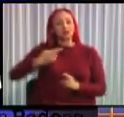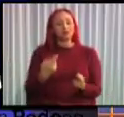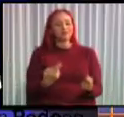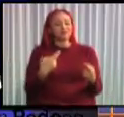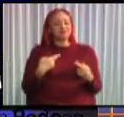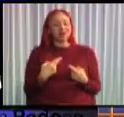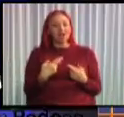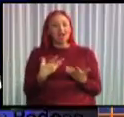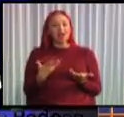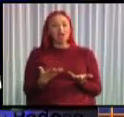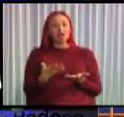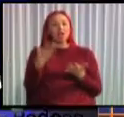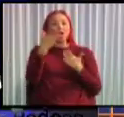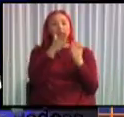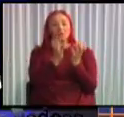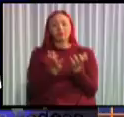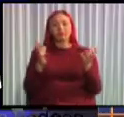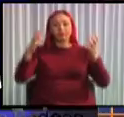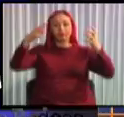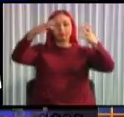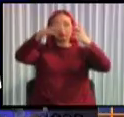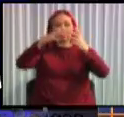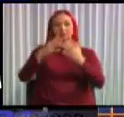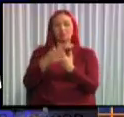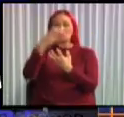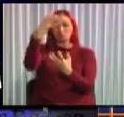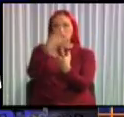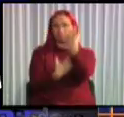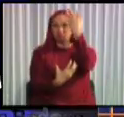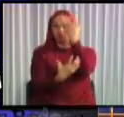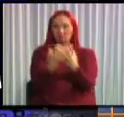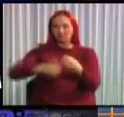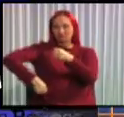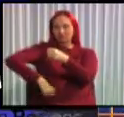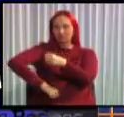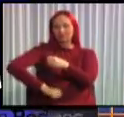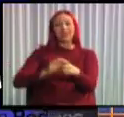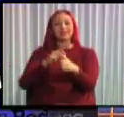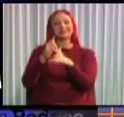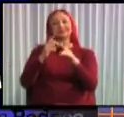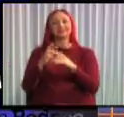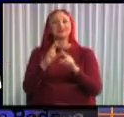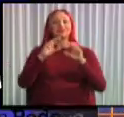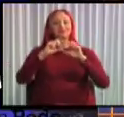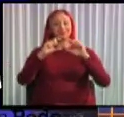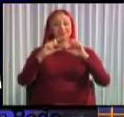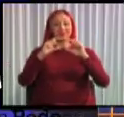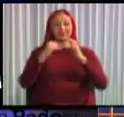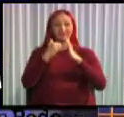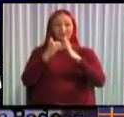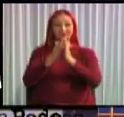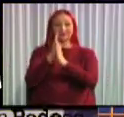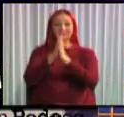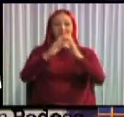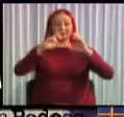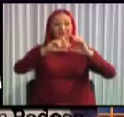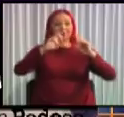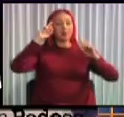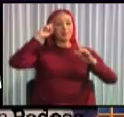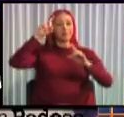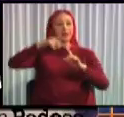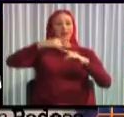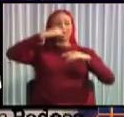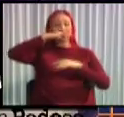obsequiaron unos balones, guantes. Vamos a estar rifando guantes para